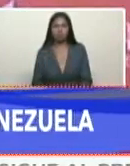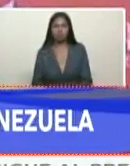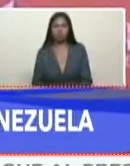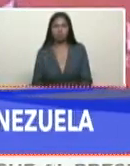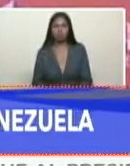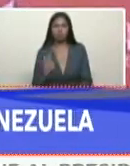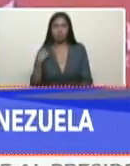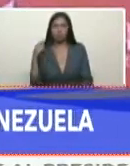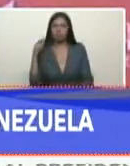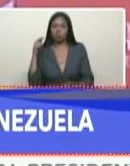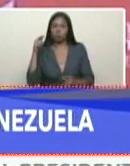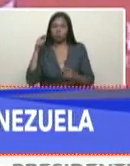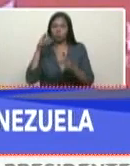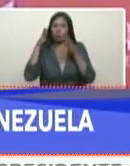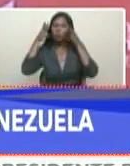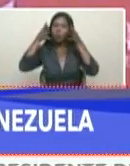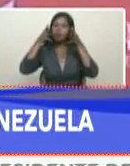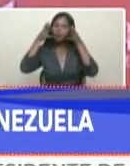orientar